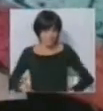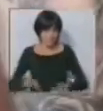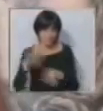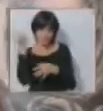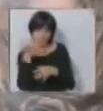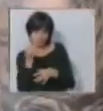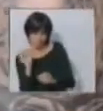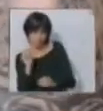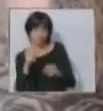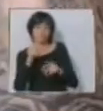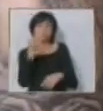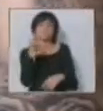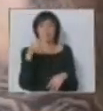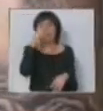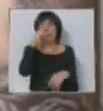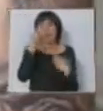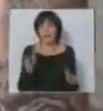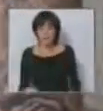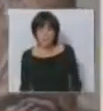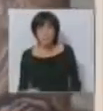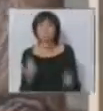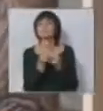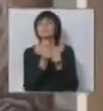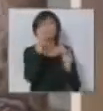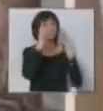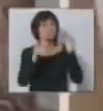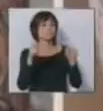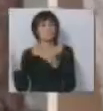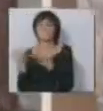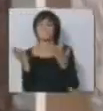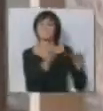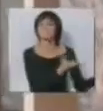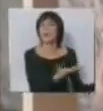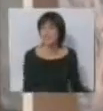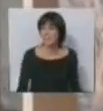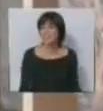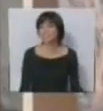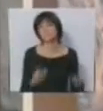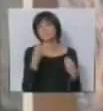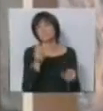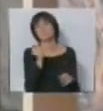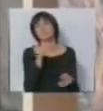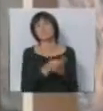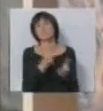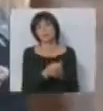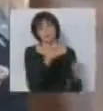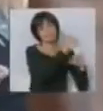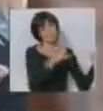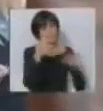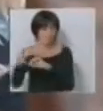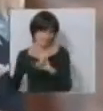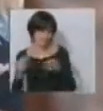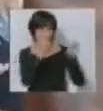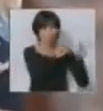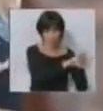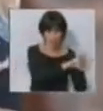importante, que seguramente tendrá una gran cantidad de invitados. Miti miti, ¿no? 50-50 será esto, 50% cada uno, Mauro pondrá la mitad y ella